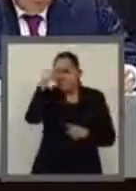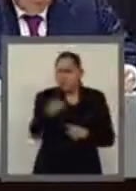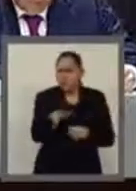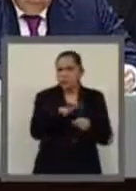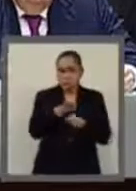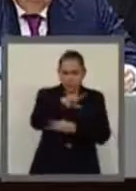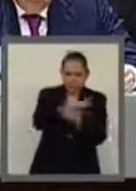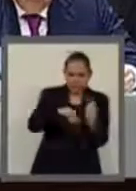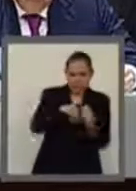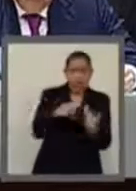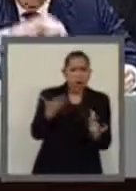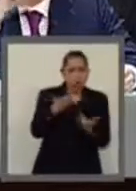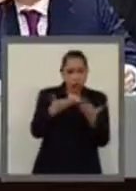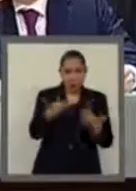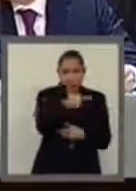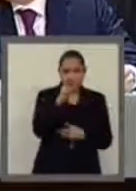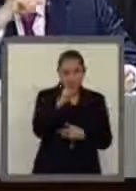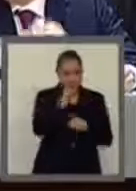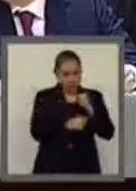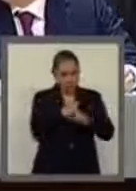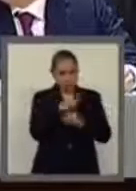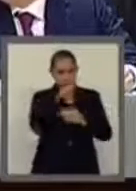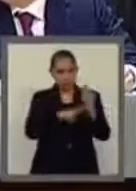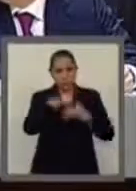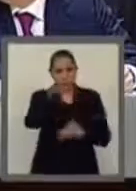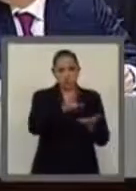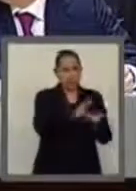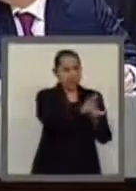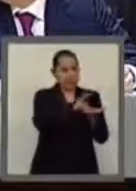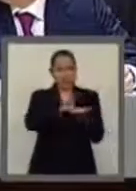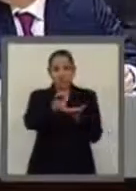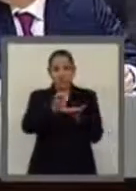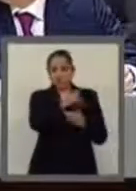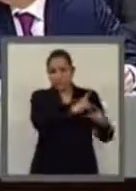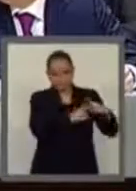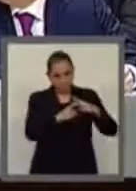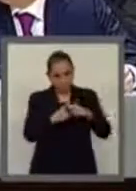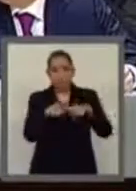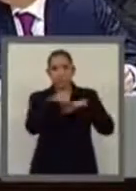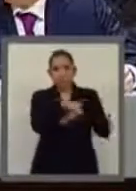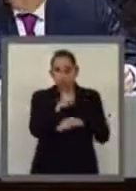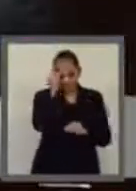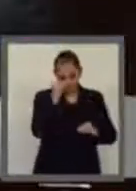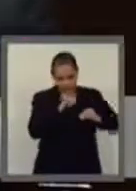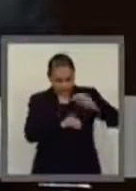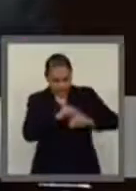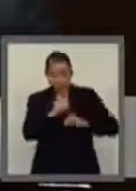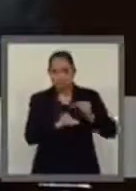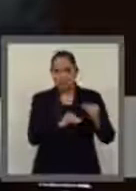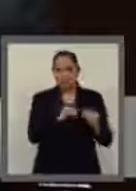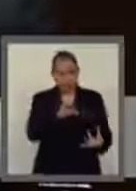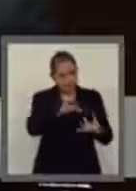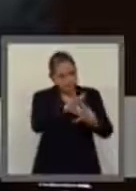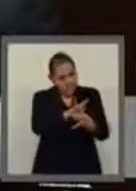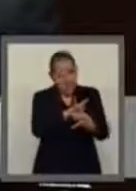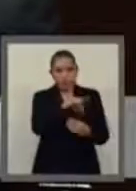el presupuesto de egresos de la Federación para 2018 destinados al diseño, aplicación, fomento y promoción